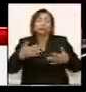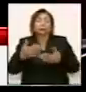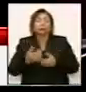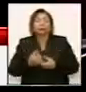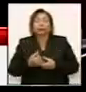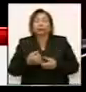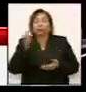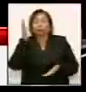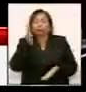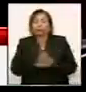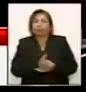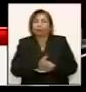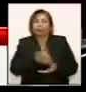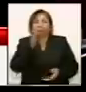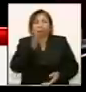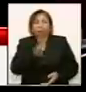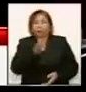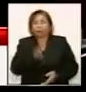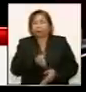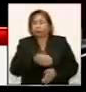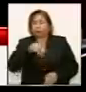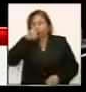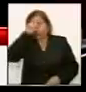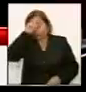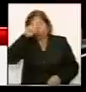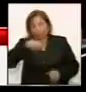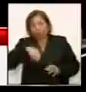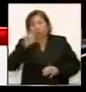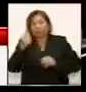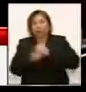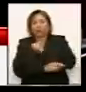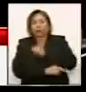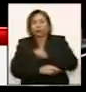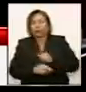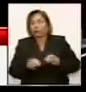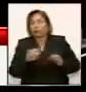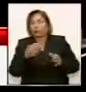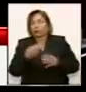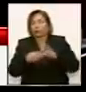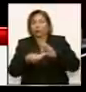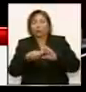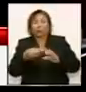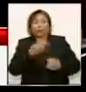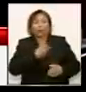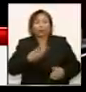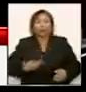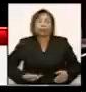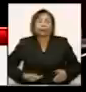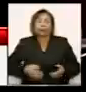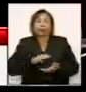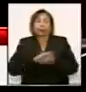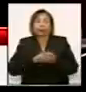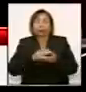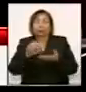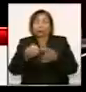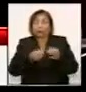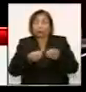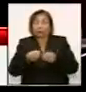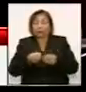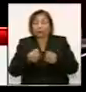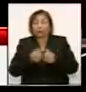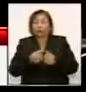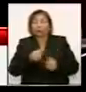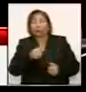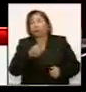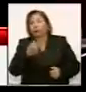acogerse. Condenados por sentencia firme en el Perú o en el extranjero por la comisión de los delitos contra la administración pública, lavado de activos o delitos conexos, o equivalente